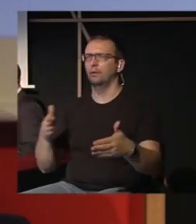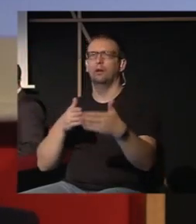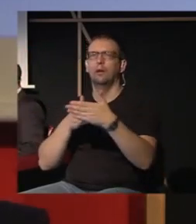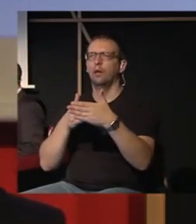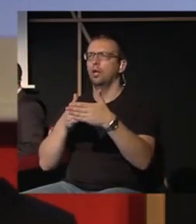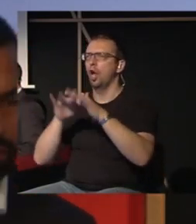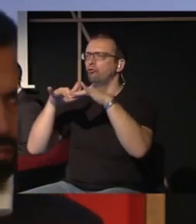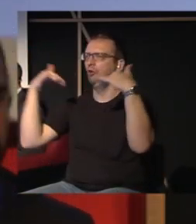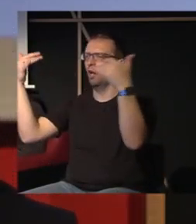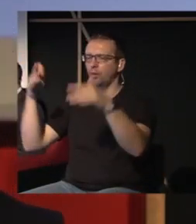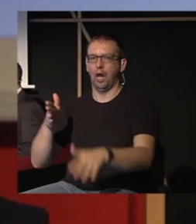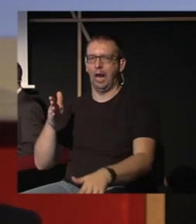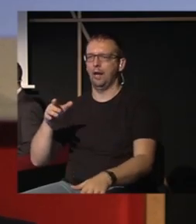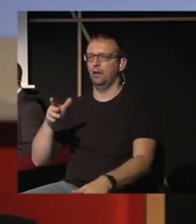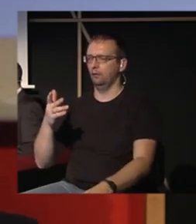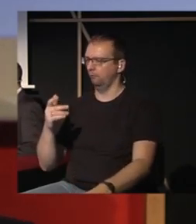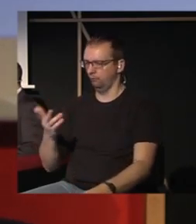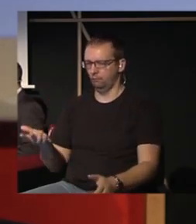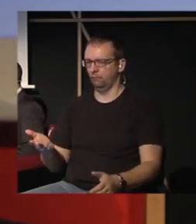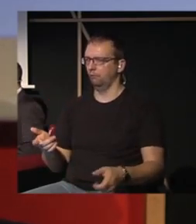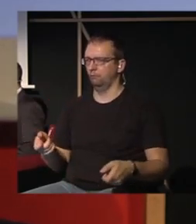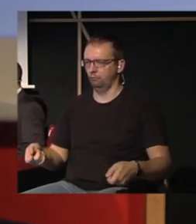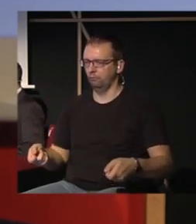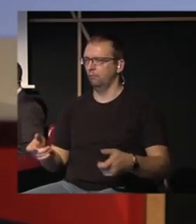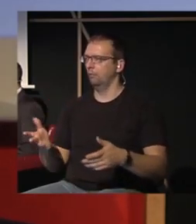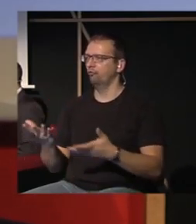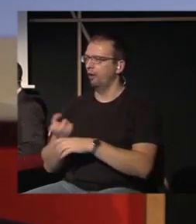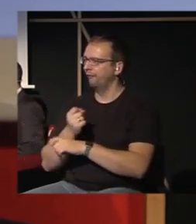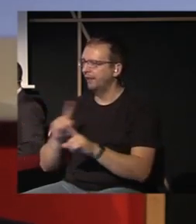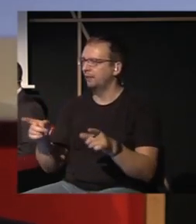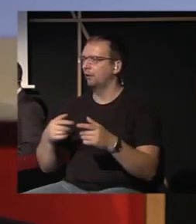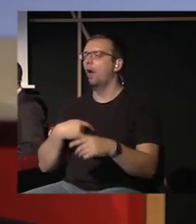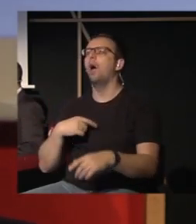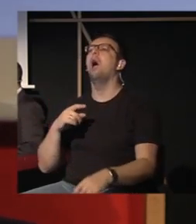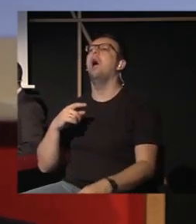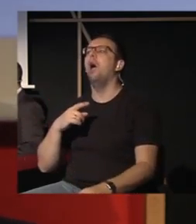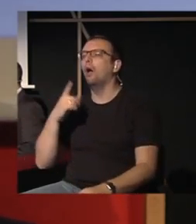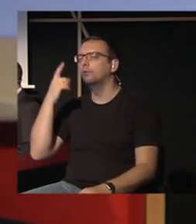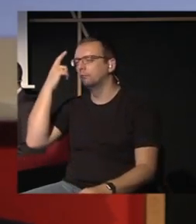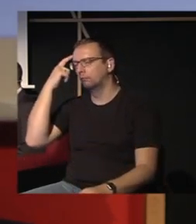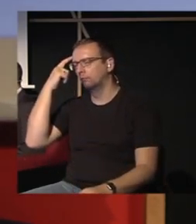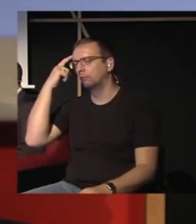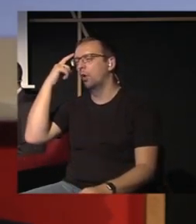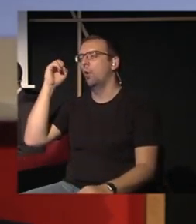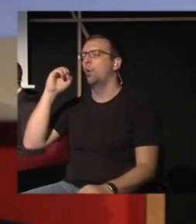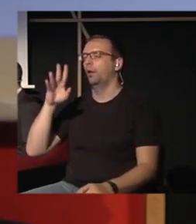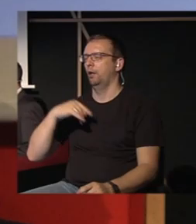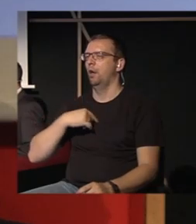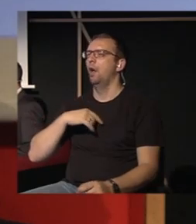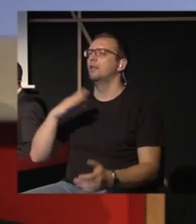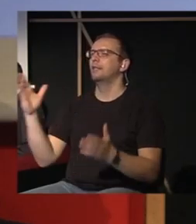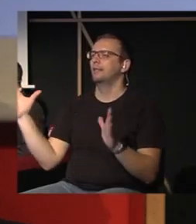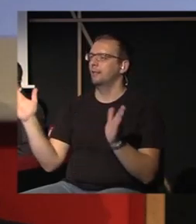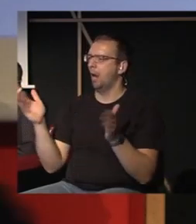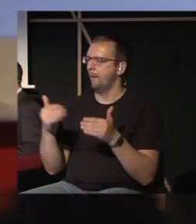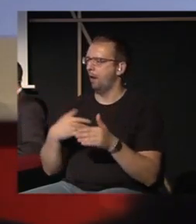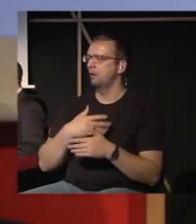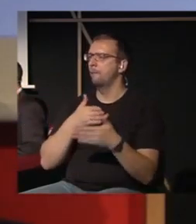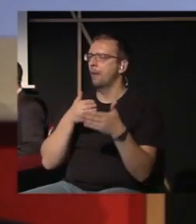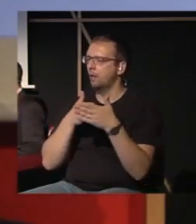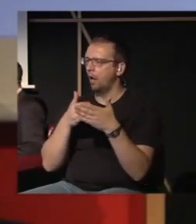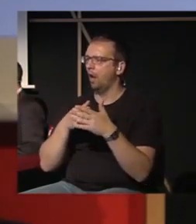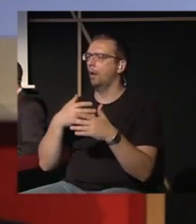después de trabajar y hacer un análisis en profundidad de todas las barreras o todas las cosas que hacían falta en el estadio,